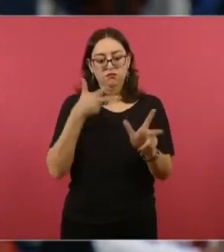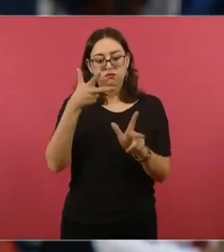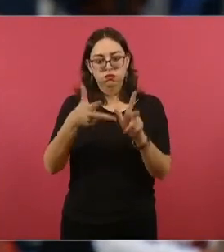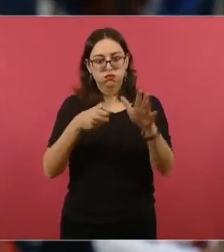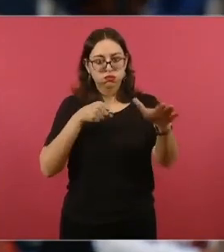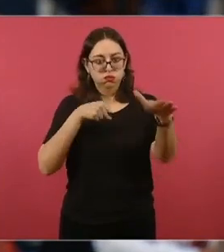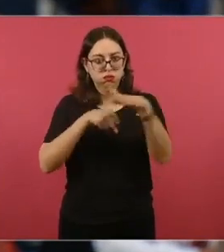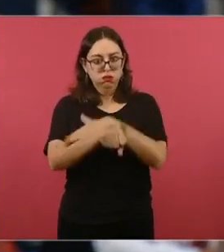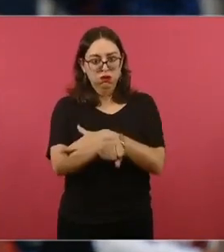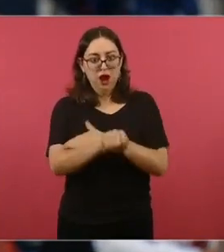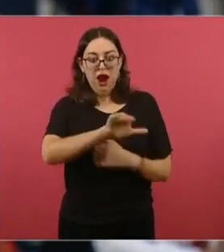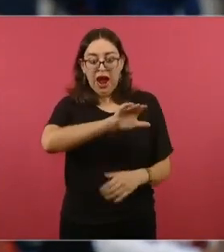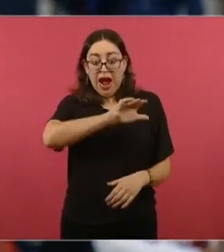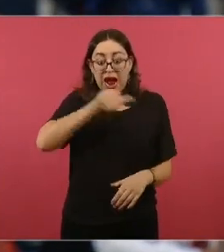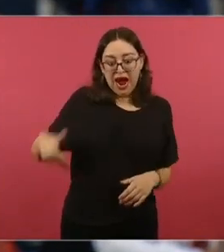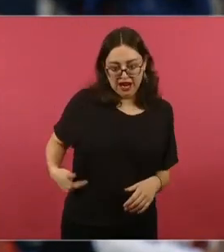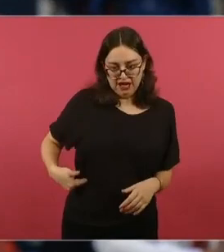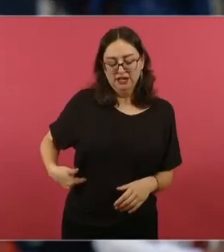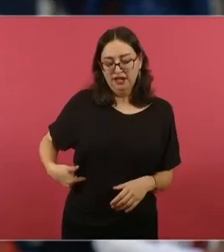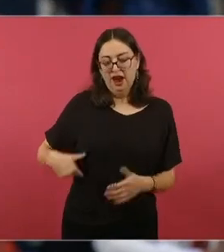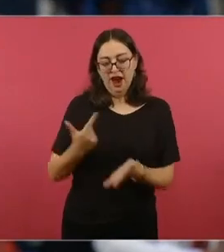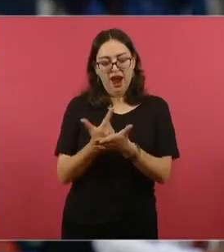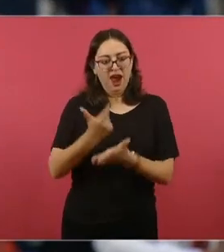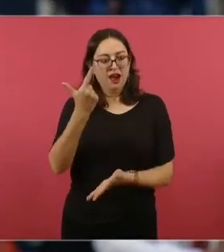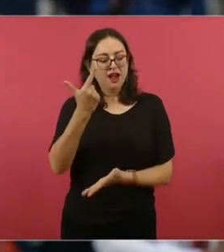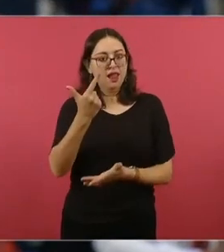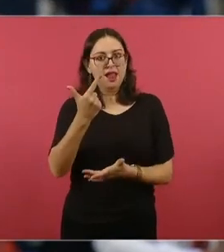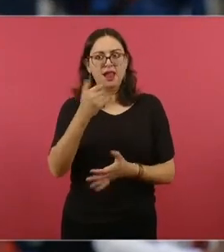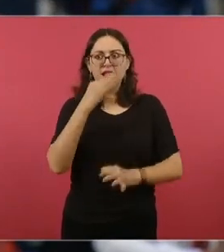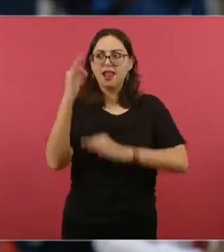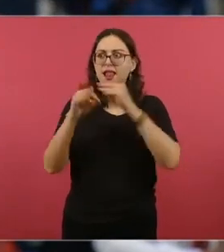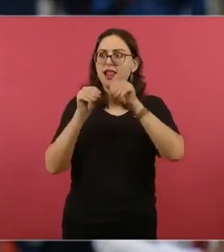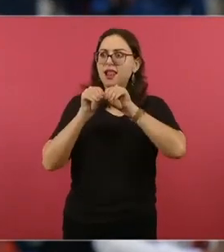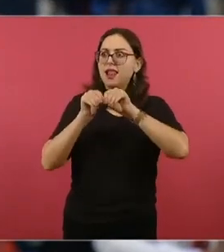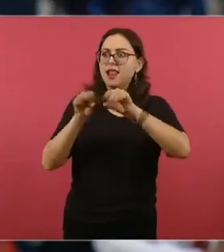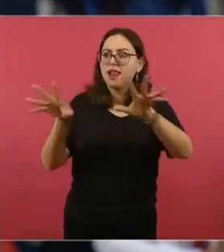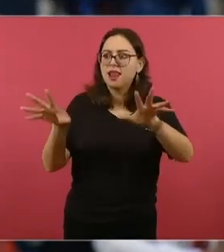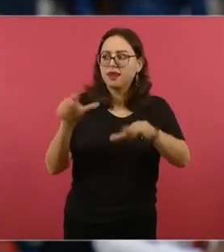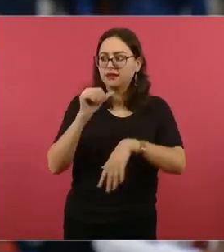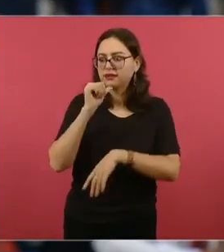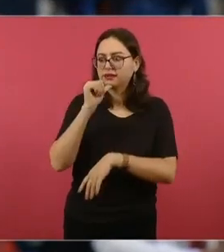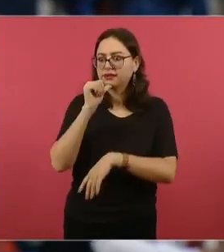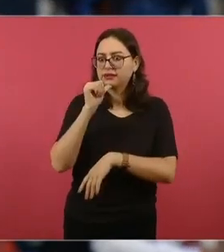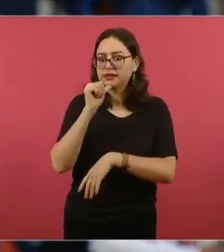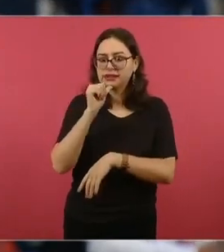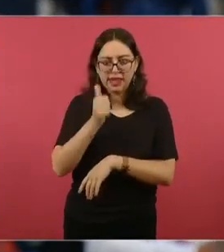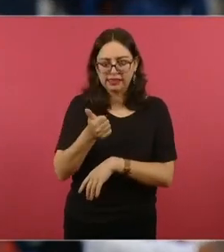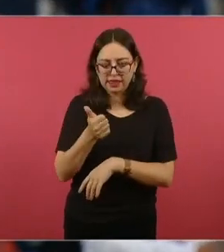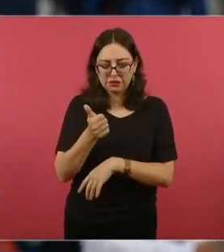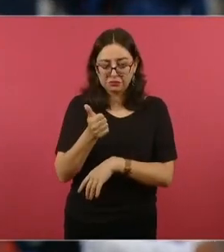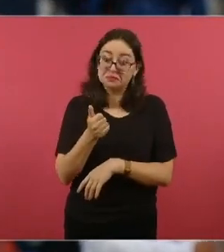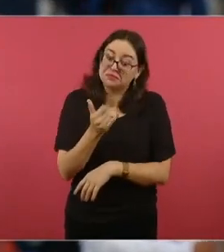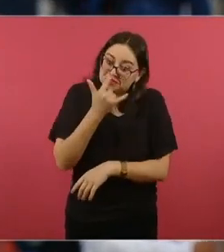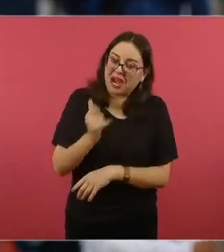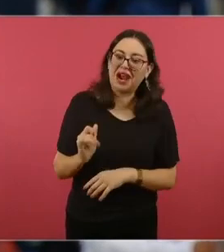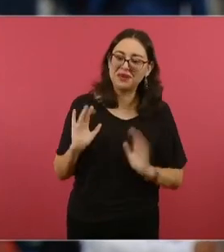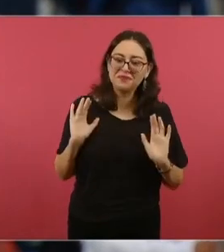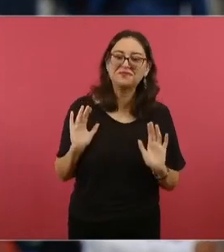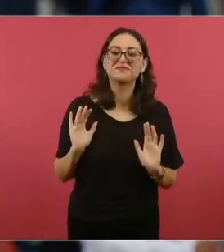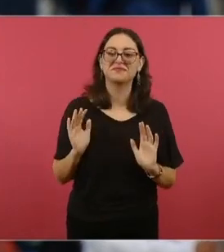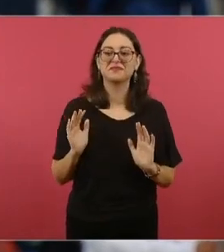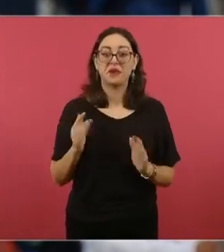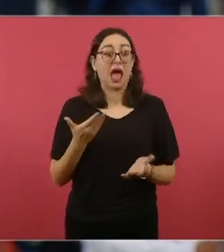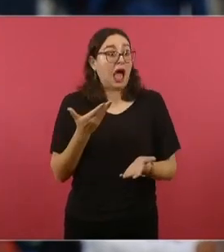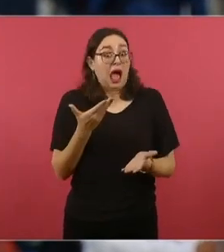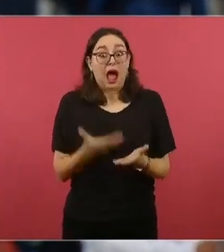nada más que llama la atención que en ese momento no hubo partidos de oposición que le diera respaldo a los decenas de usuarios que resultaron lesionados, porque